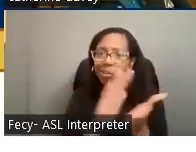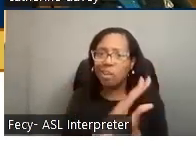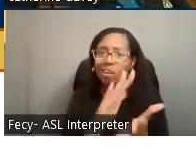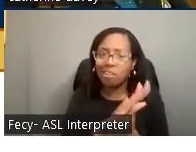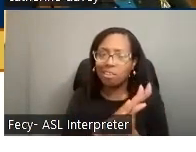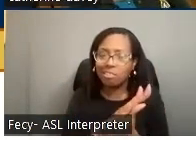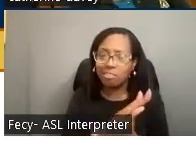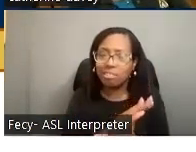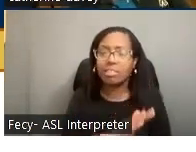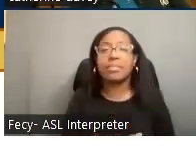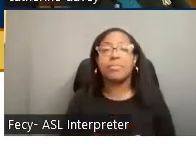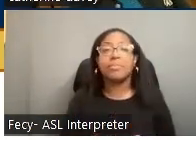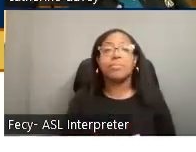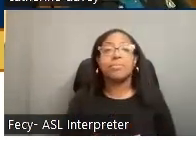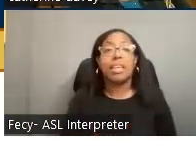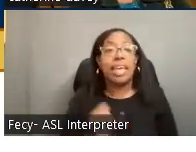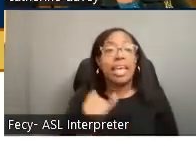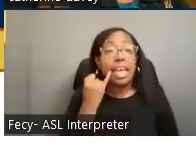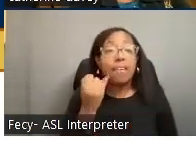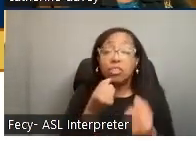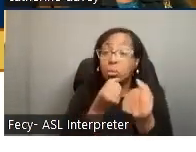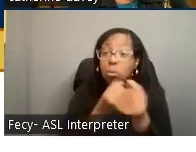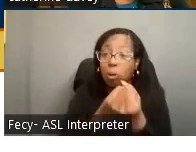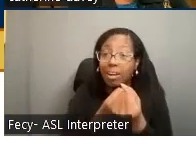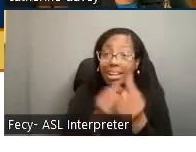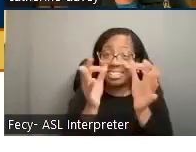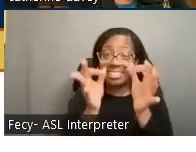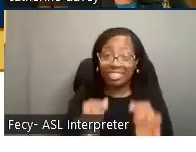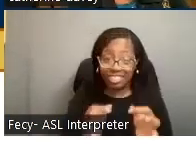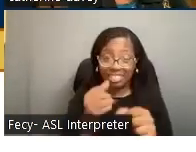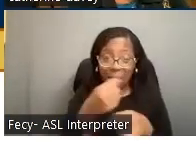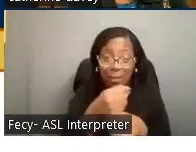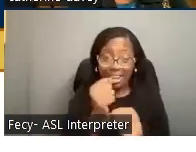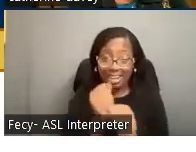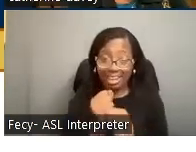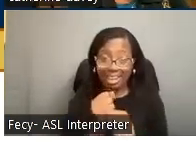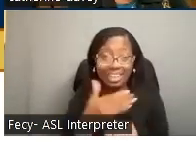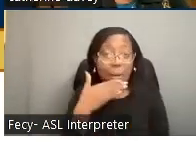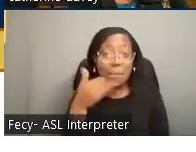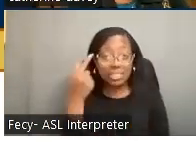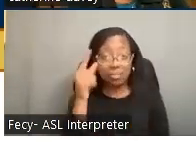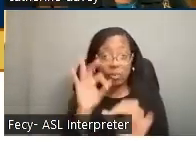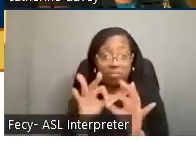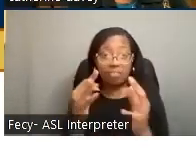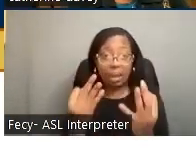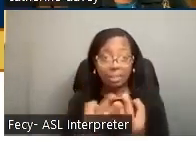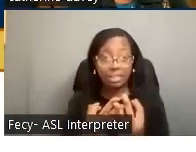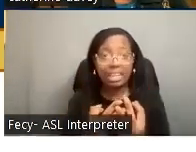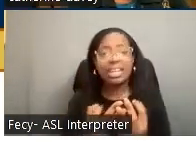peor momento posible. Si la toma de decisiones apoyada es correcta para usted, estas